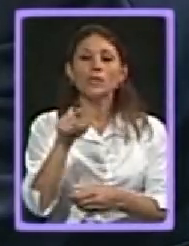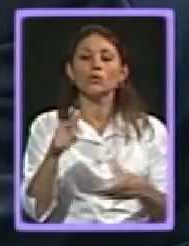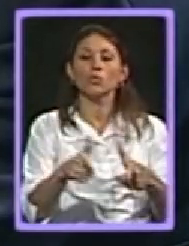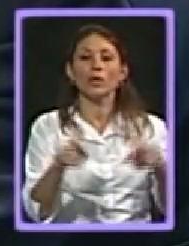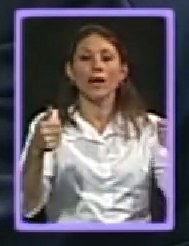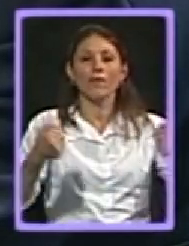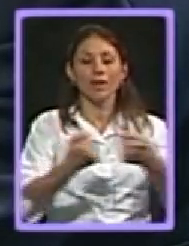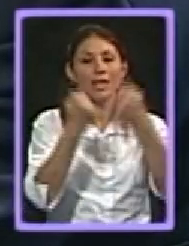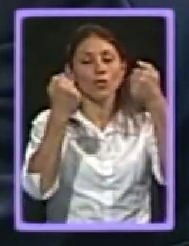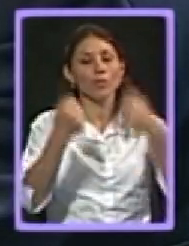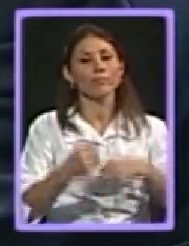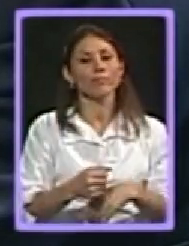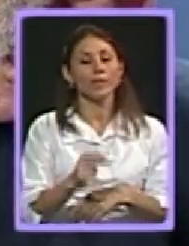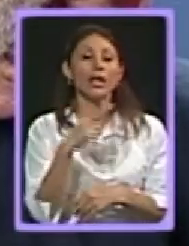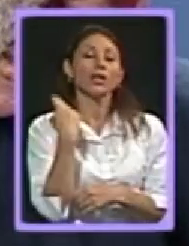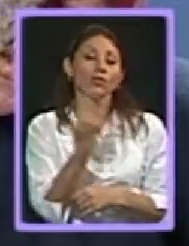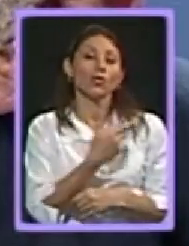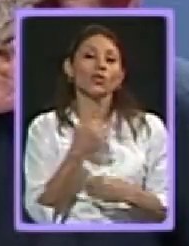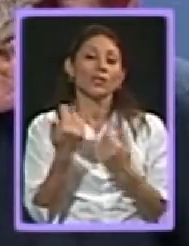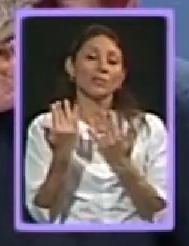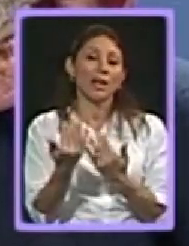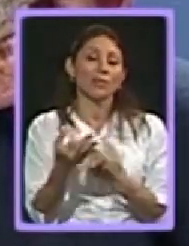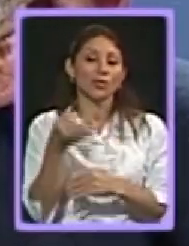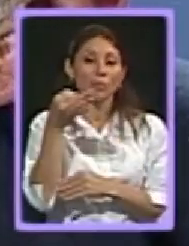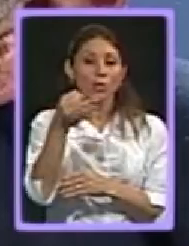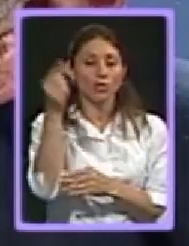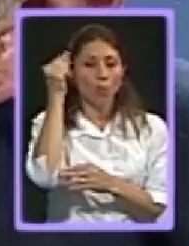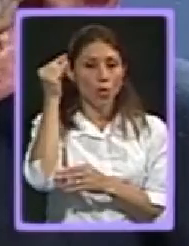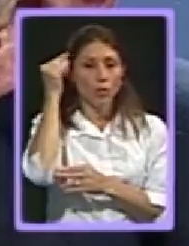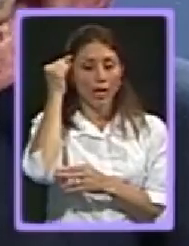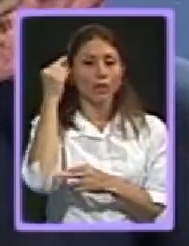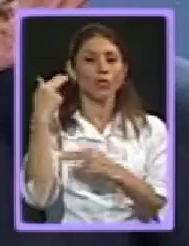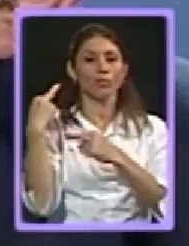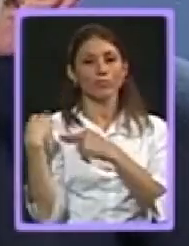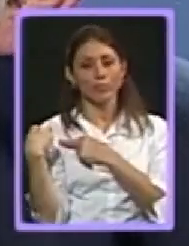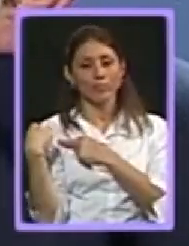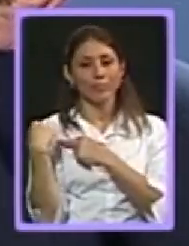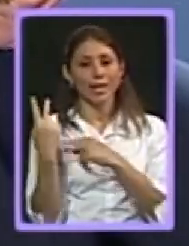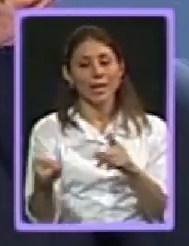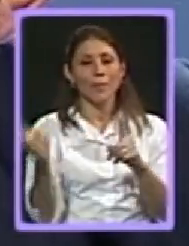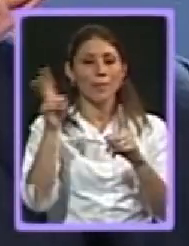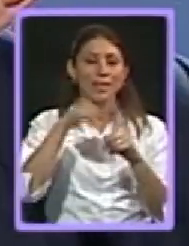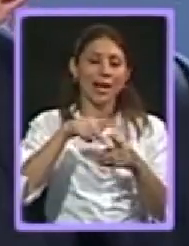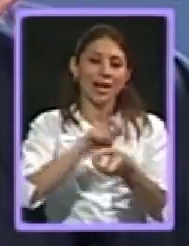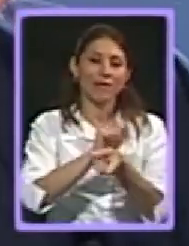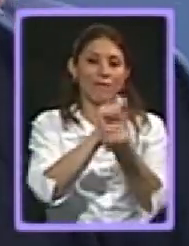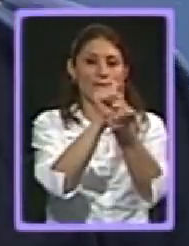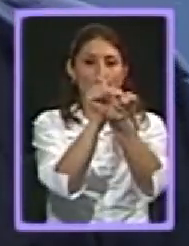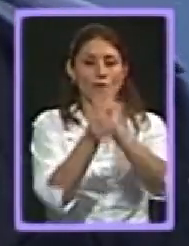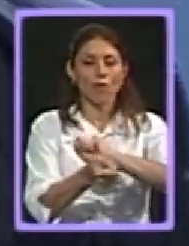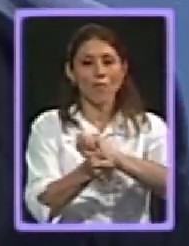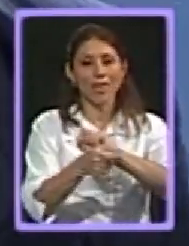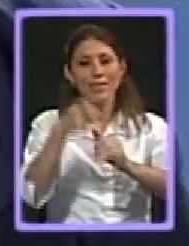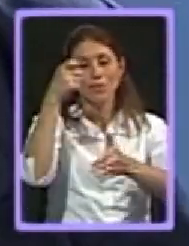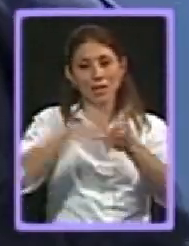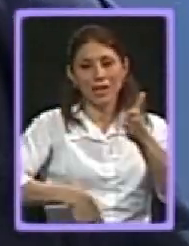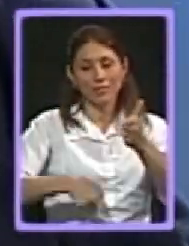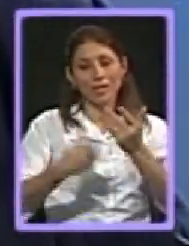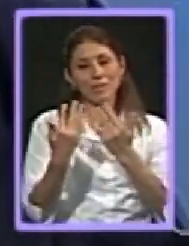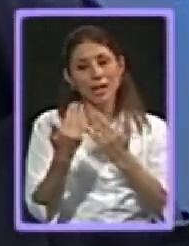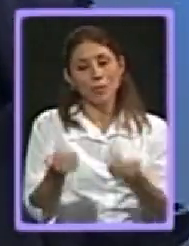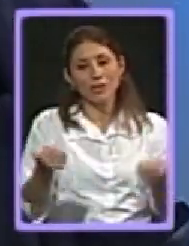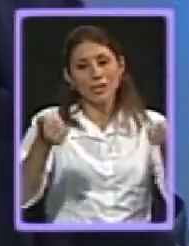Y finalmente, pues esperamos que le toque al próximo gobierno pues implementar la reforma tributaria que esperamos se apruebe